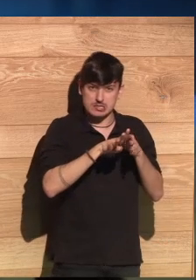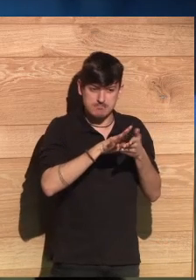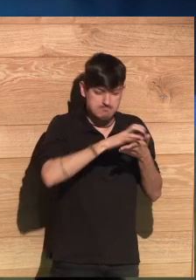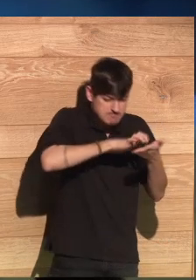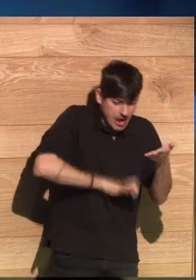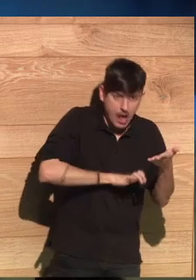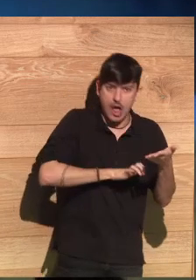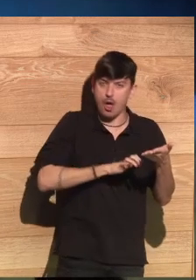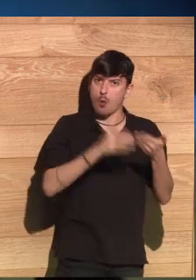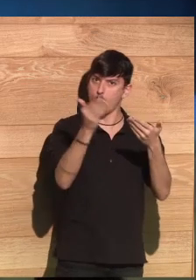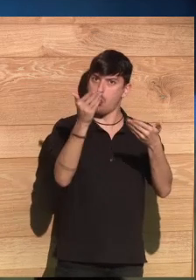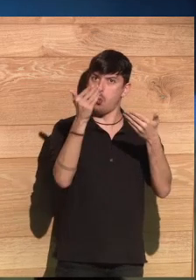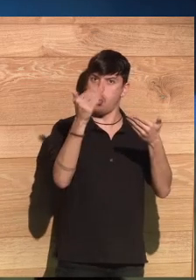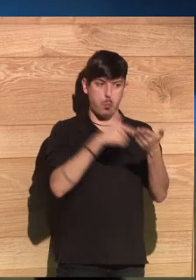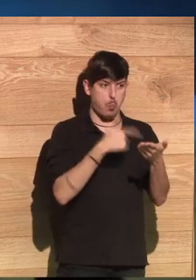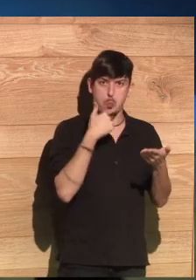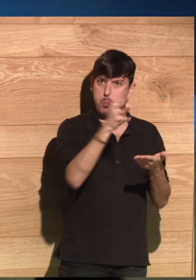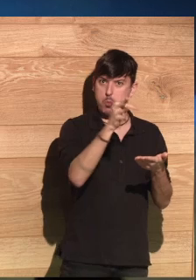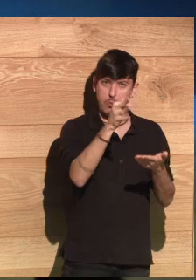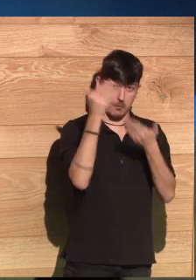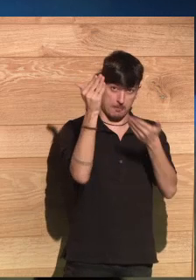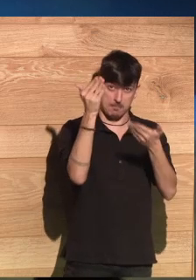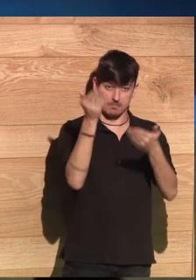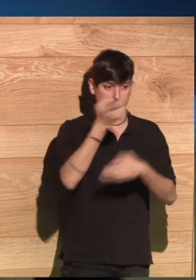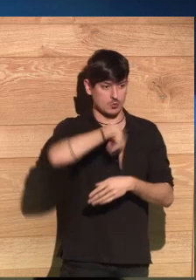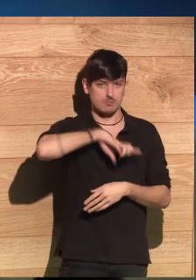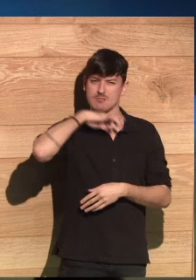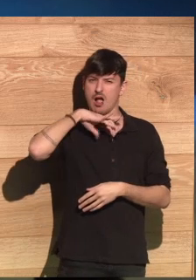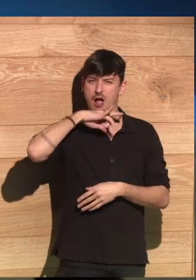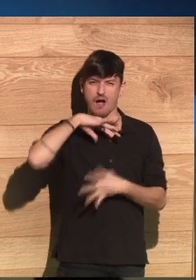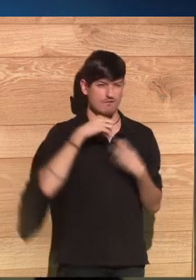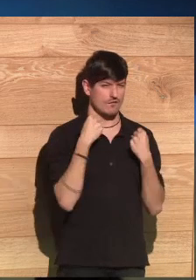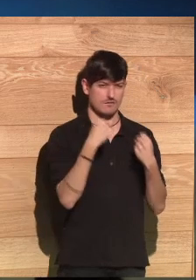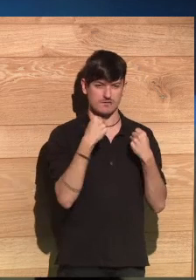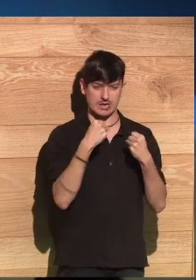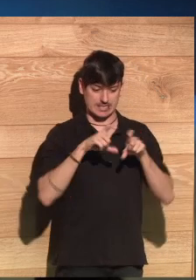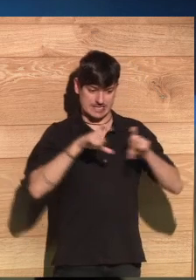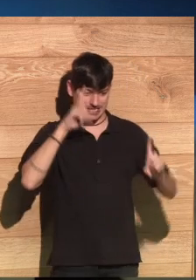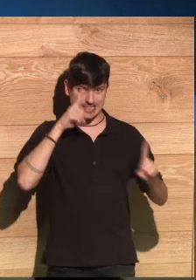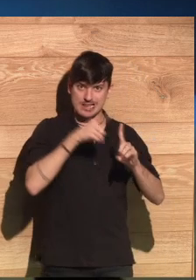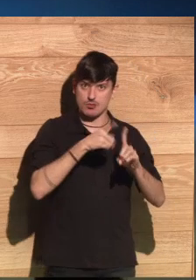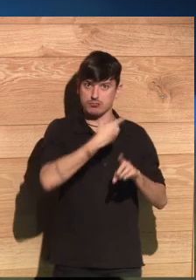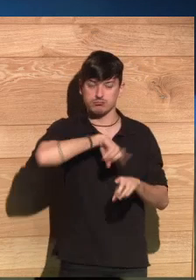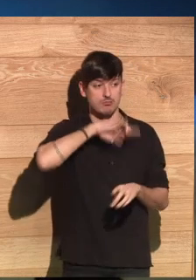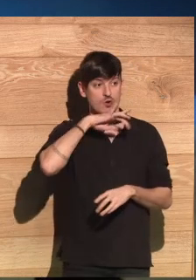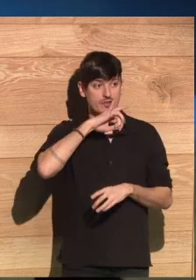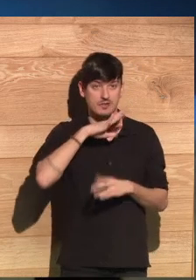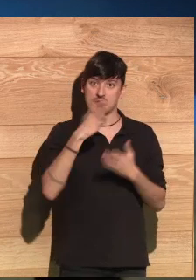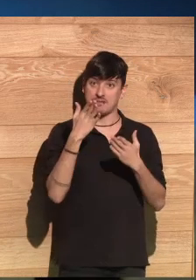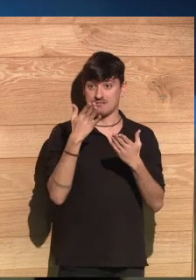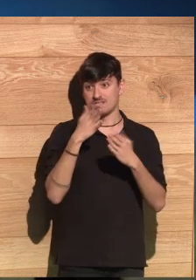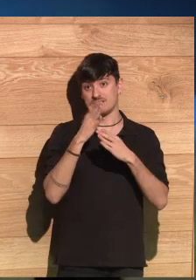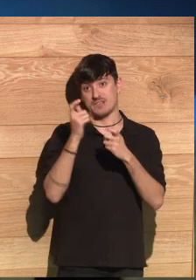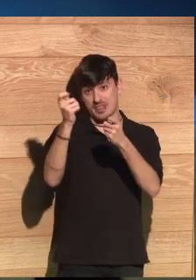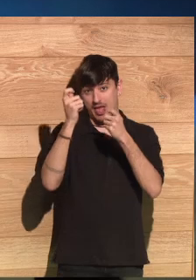muy elogiosas, como pocas veces. Estamos enormemente contentos en Destino de ello. Felicidades, Ana.